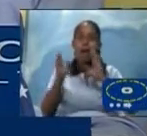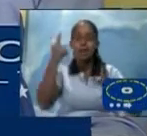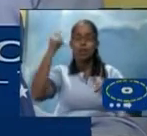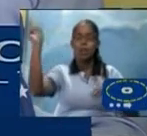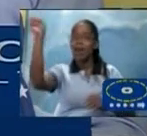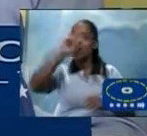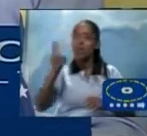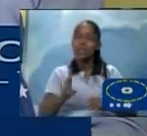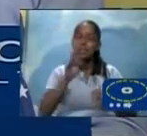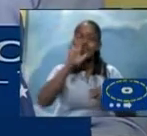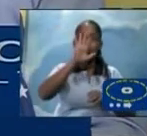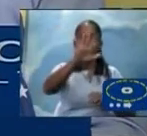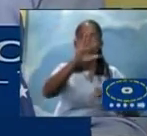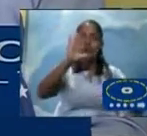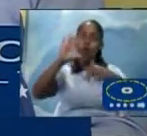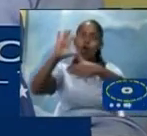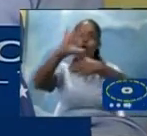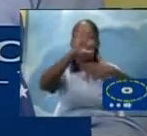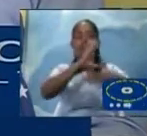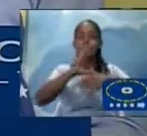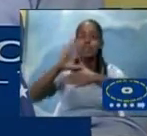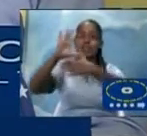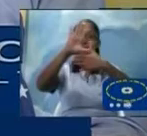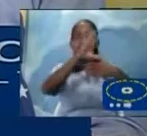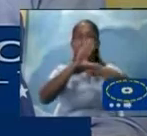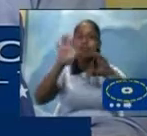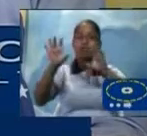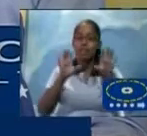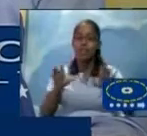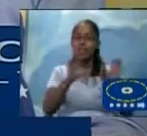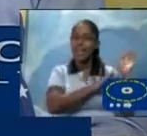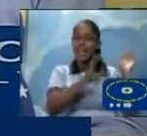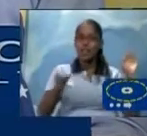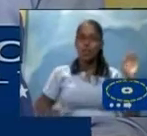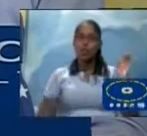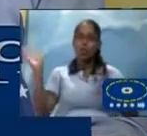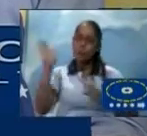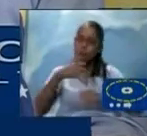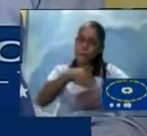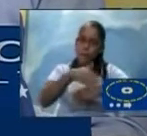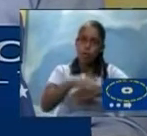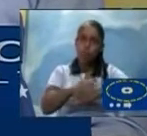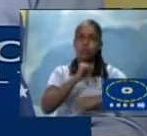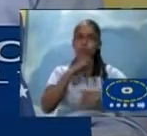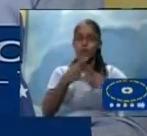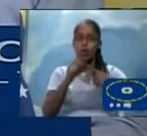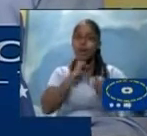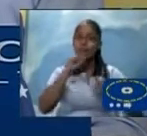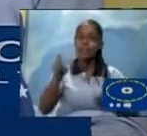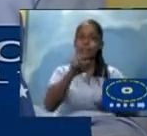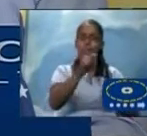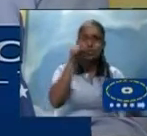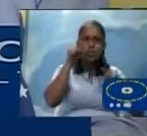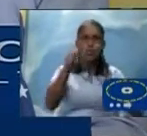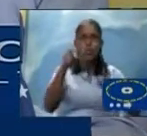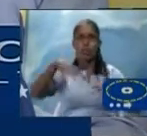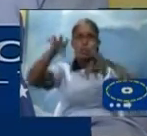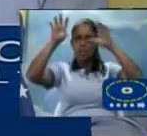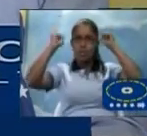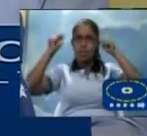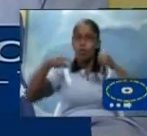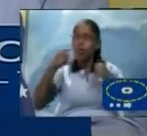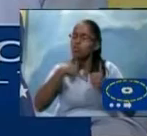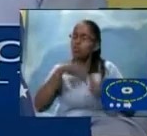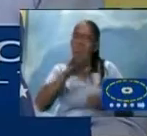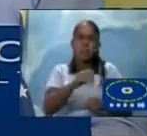Venezuela y los 5 continentes de que Cristo viene pronto. Pero es necesario de que usted entienda Muchas personas dicen, no, cuando yo